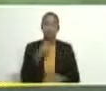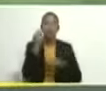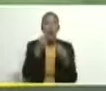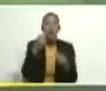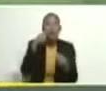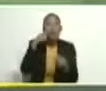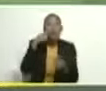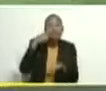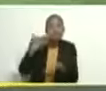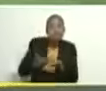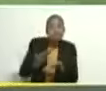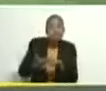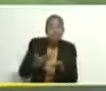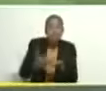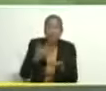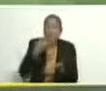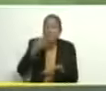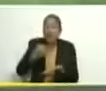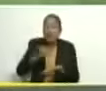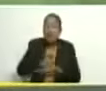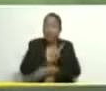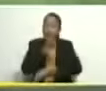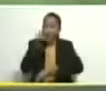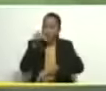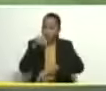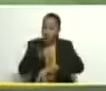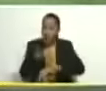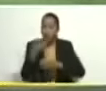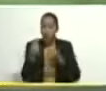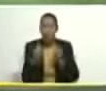nacional va reaccionando